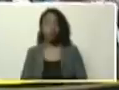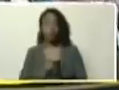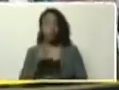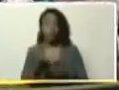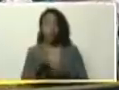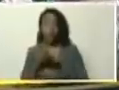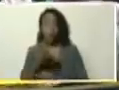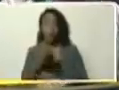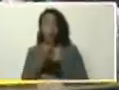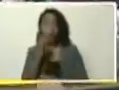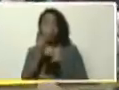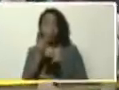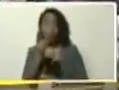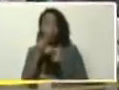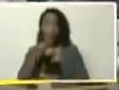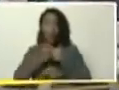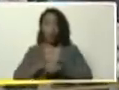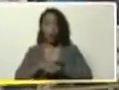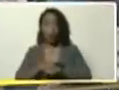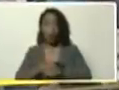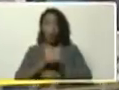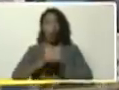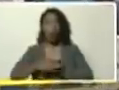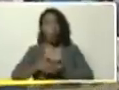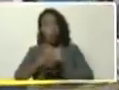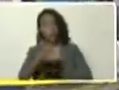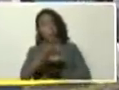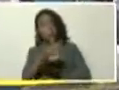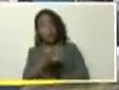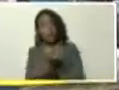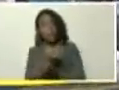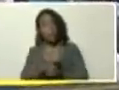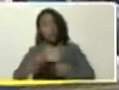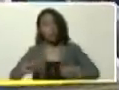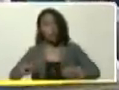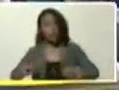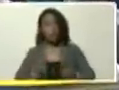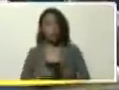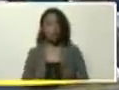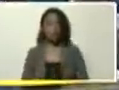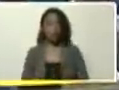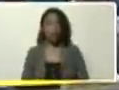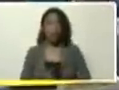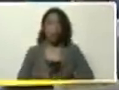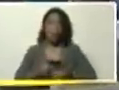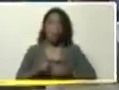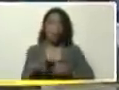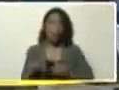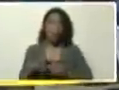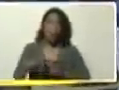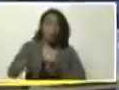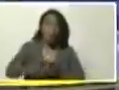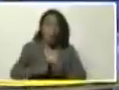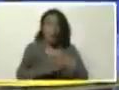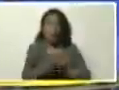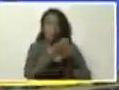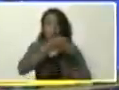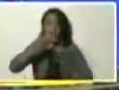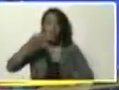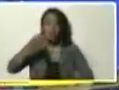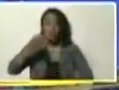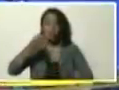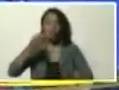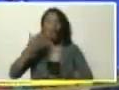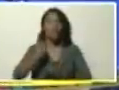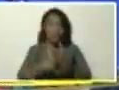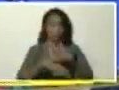Héctor, que puede parecer imposible, pero es el camino correcto y lo